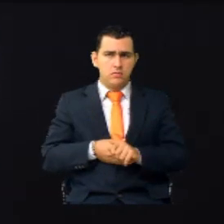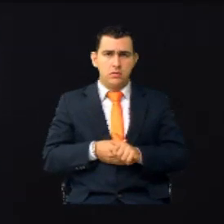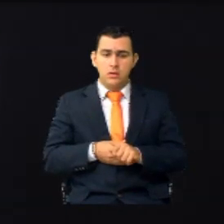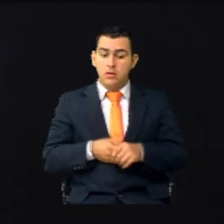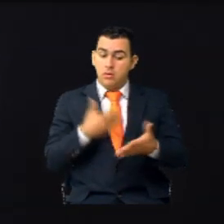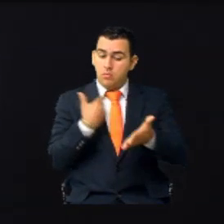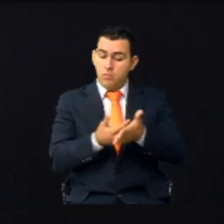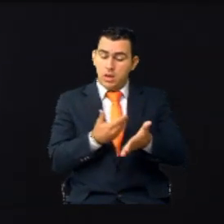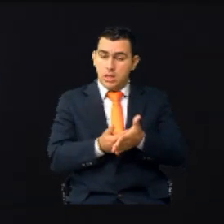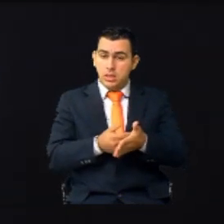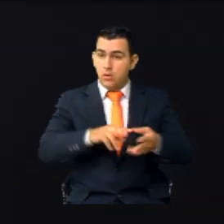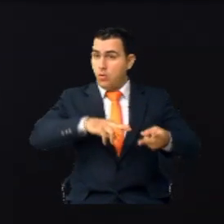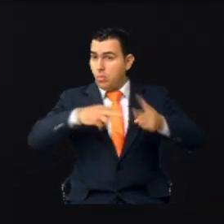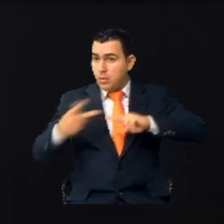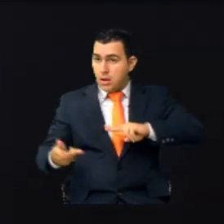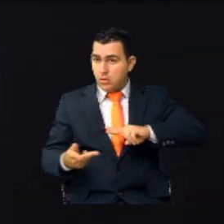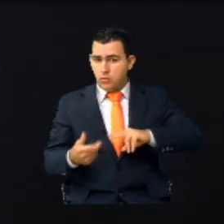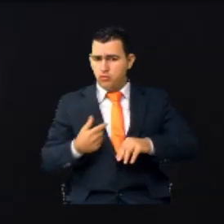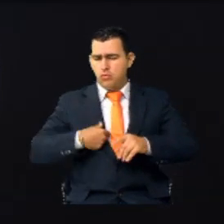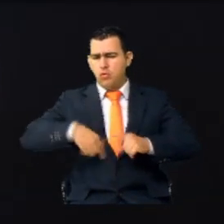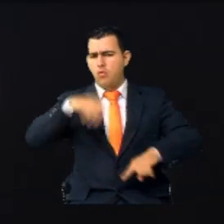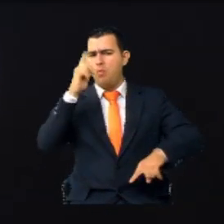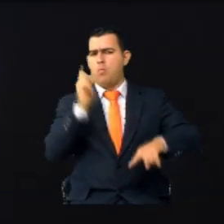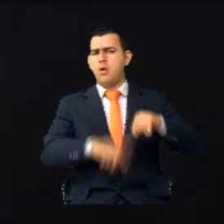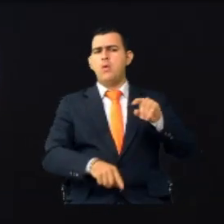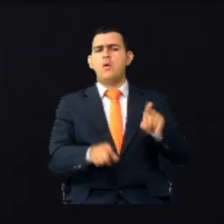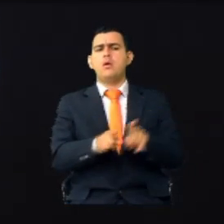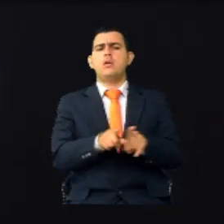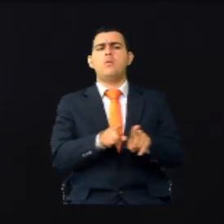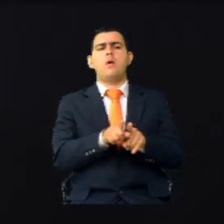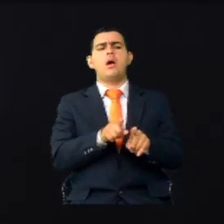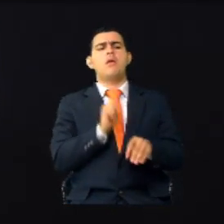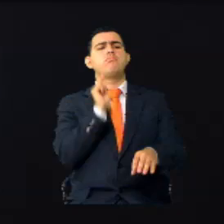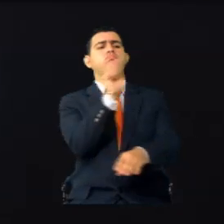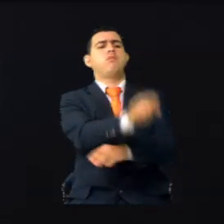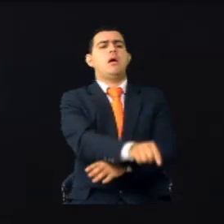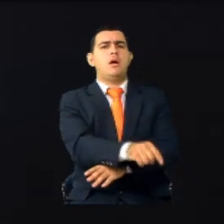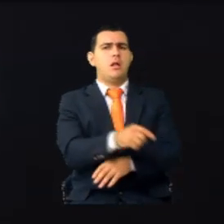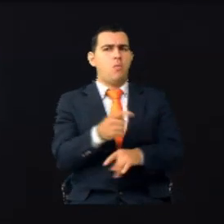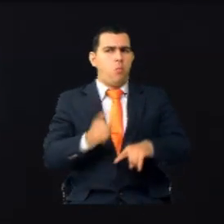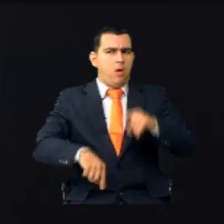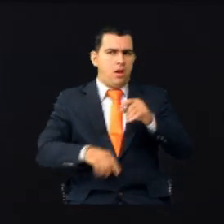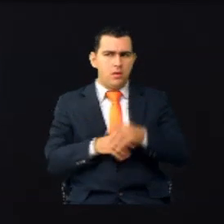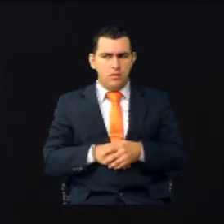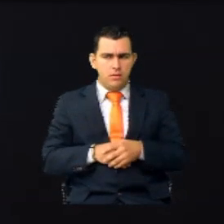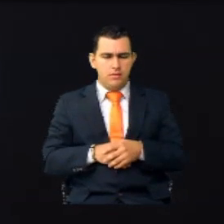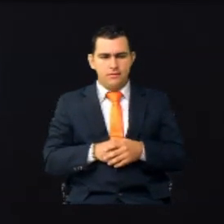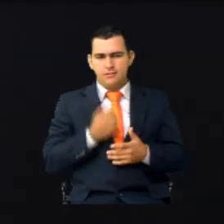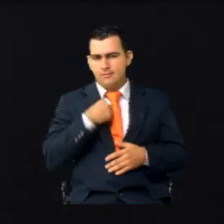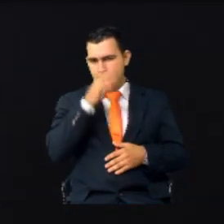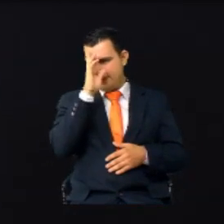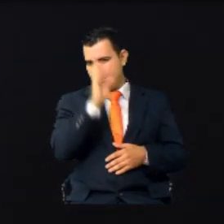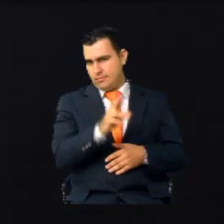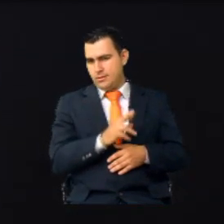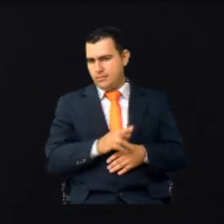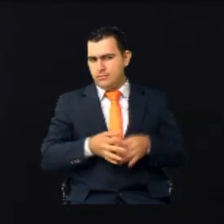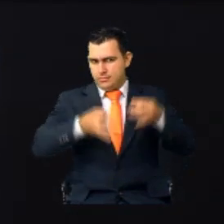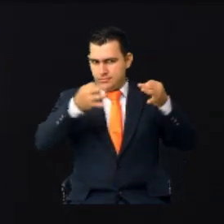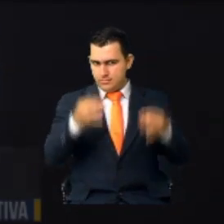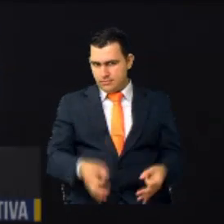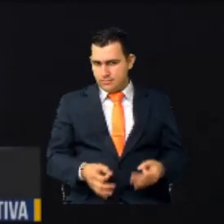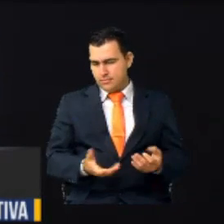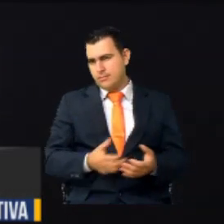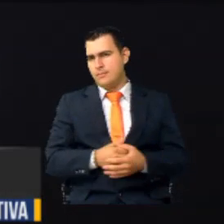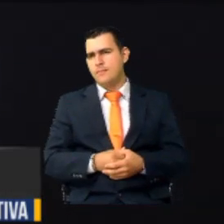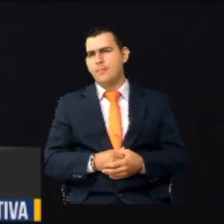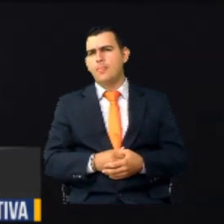lo contrario, no soy yo quien debo entrar a determinar la realidad, la certeza de la... Pues